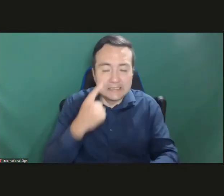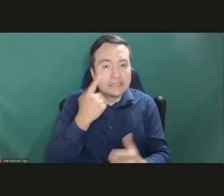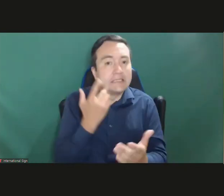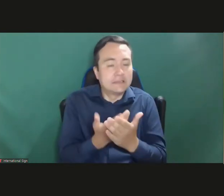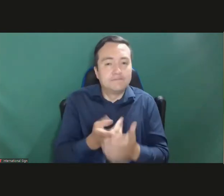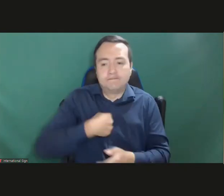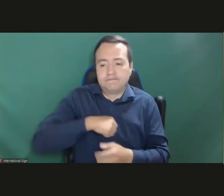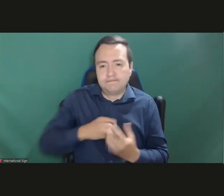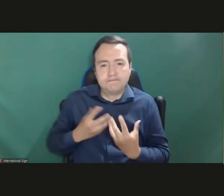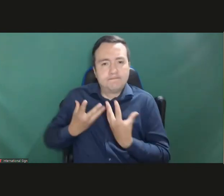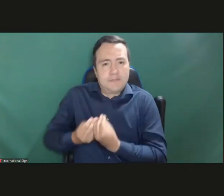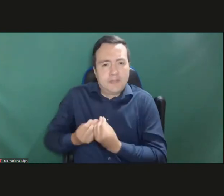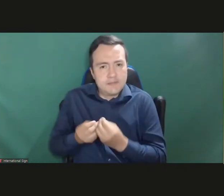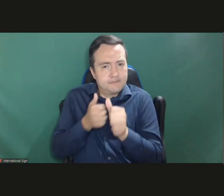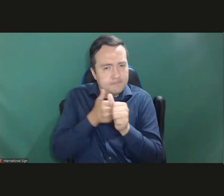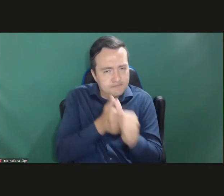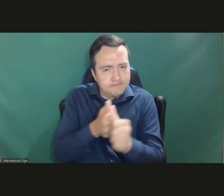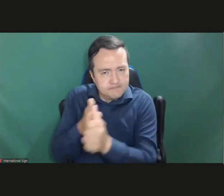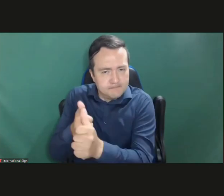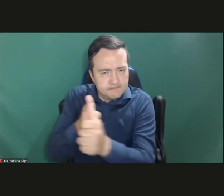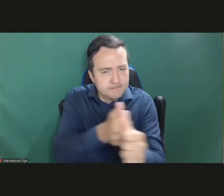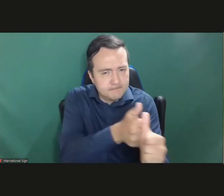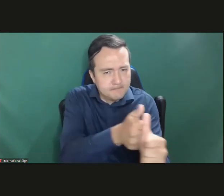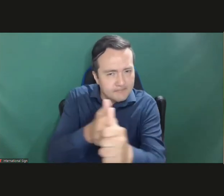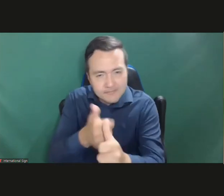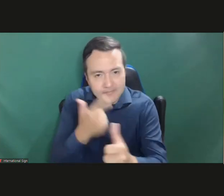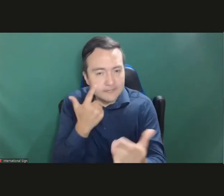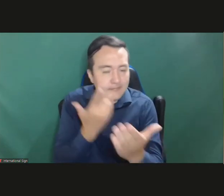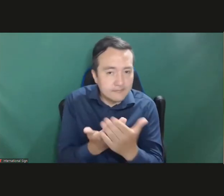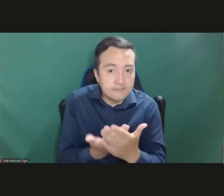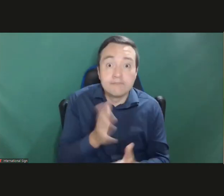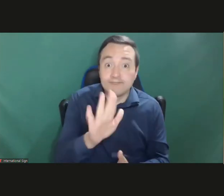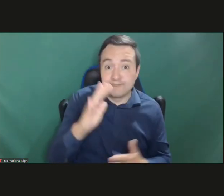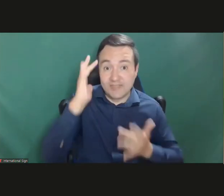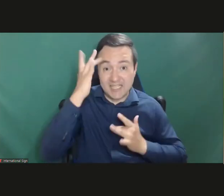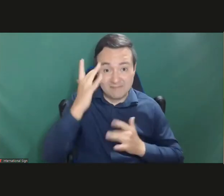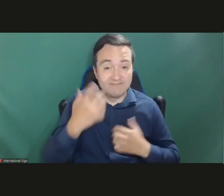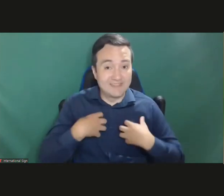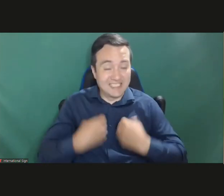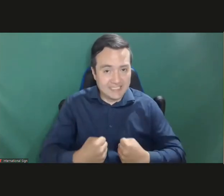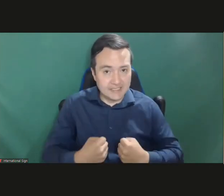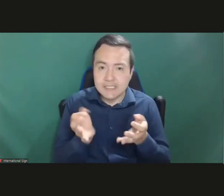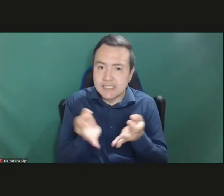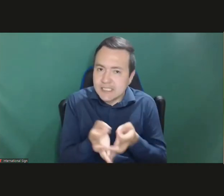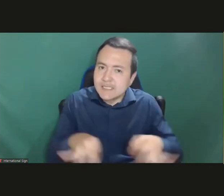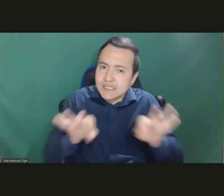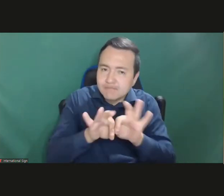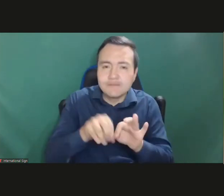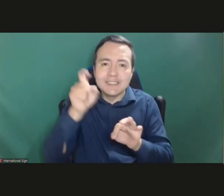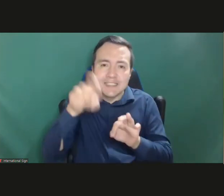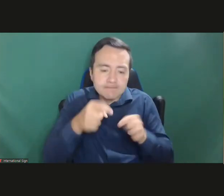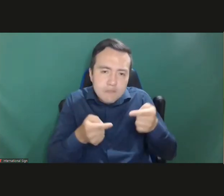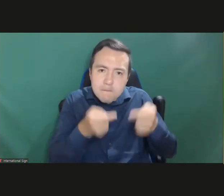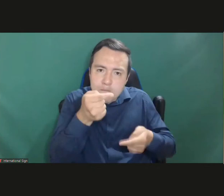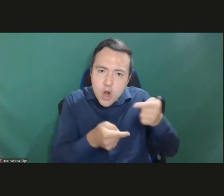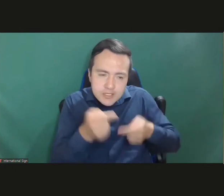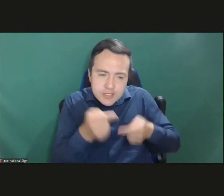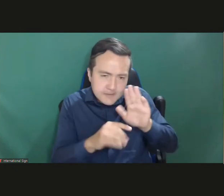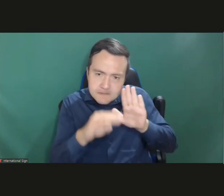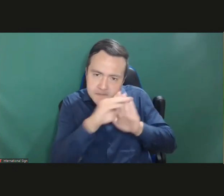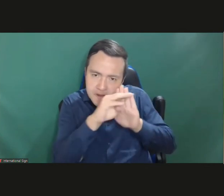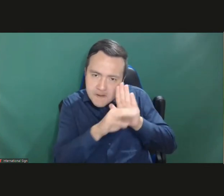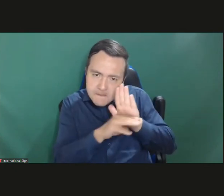respondiendo a esa enfermedad de salud es sumamente importante que tengamos políticas efectivas en diferentes entornos